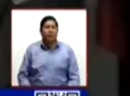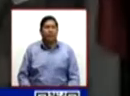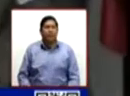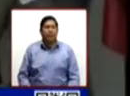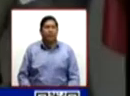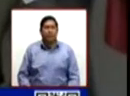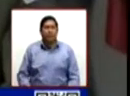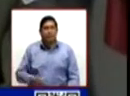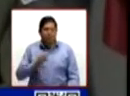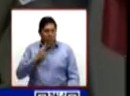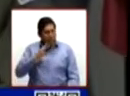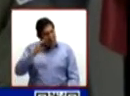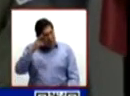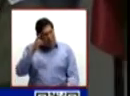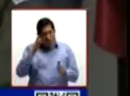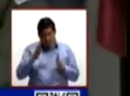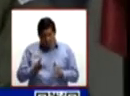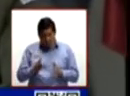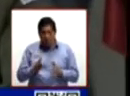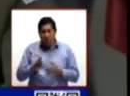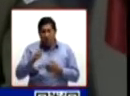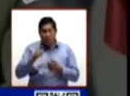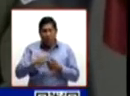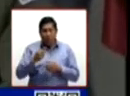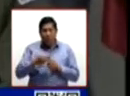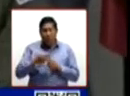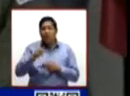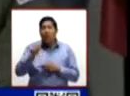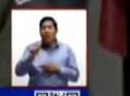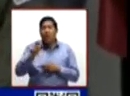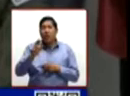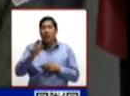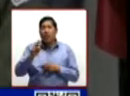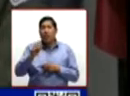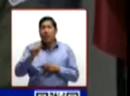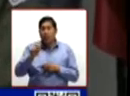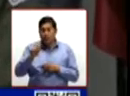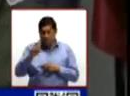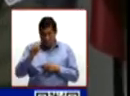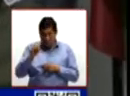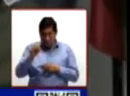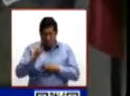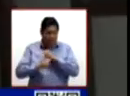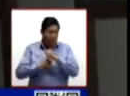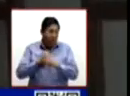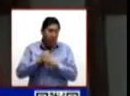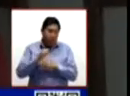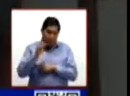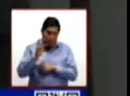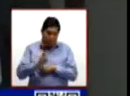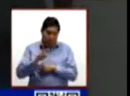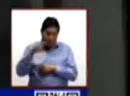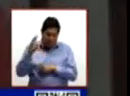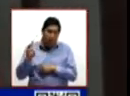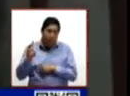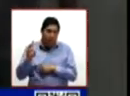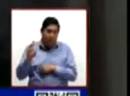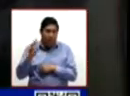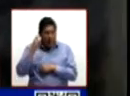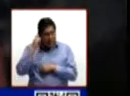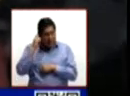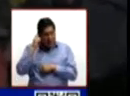El violador en serie, Armando Molina Almanza, de 27 años de edad. Ha estado